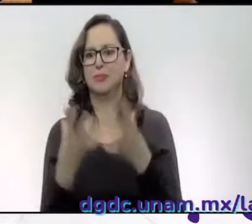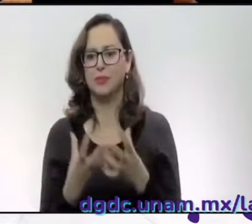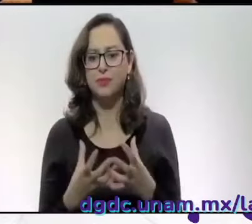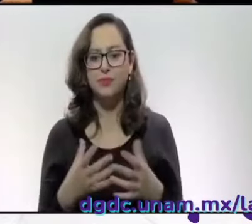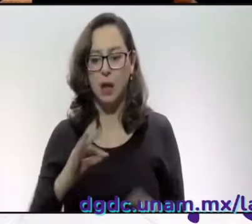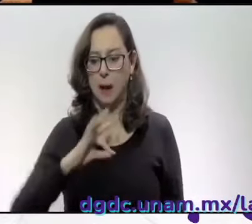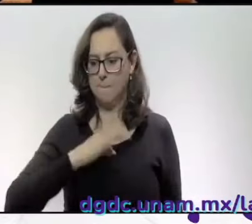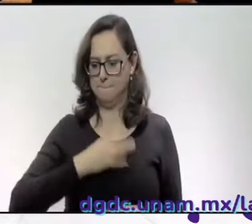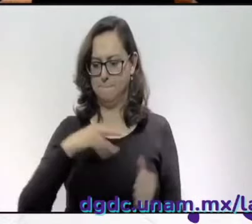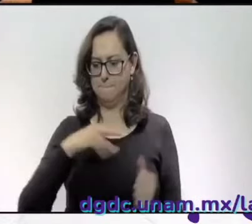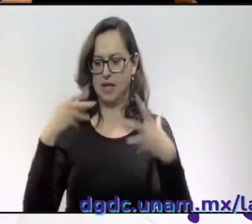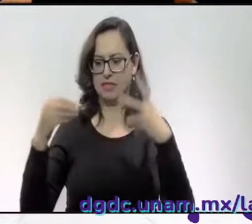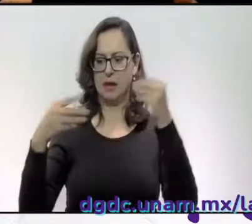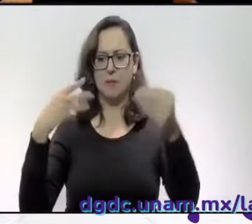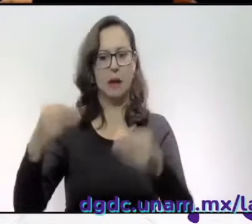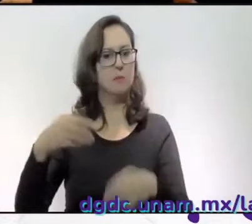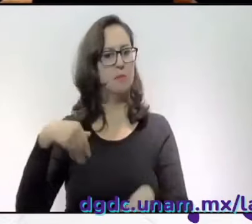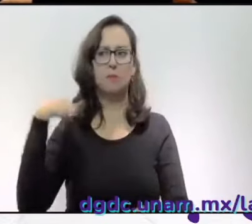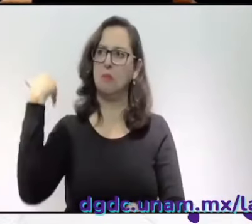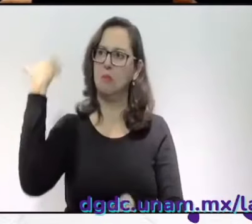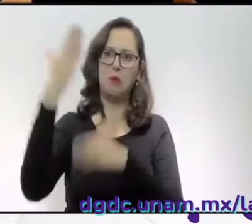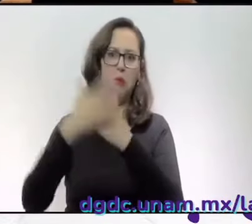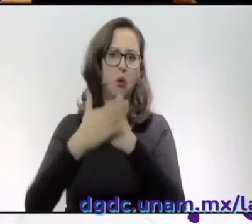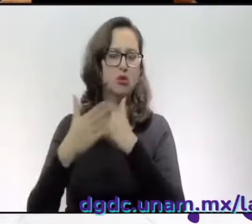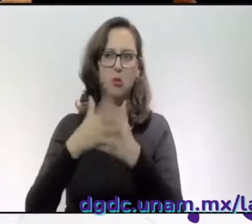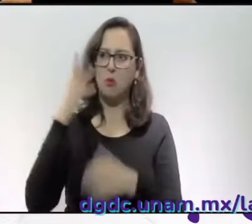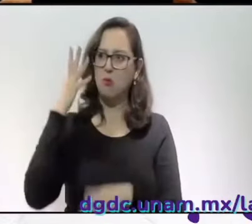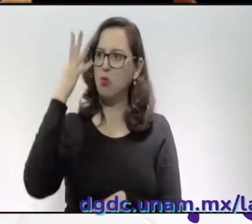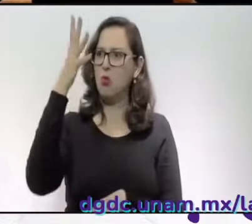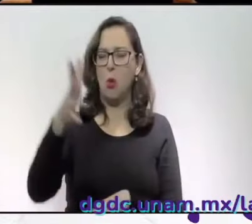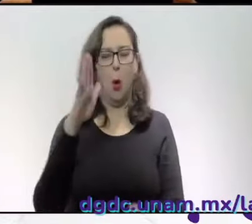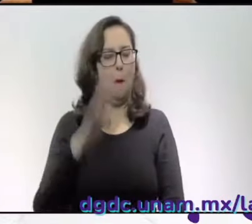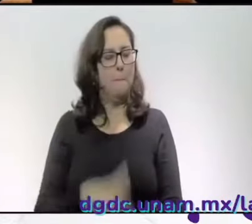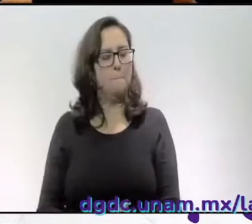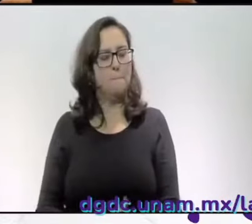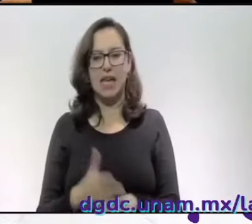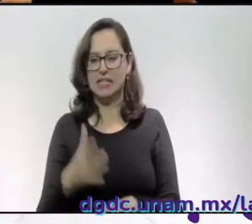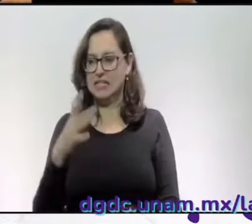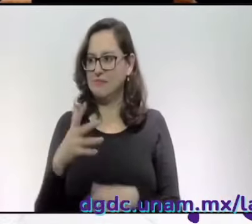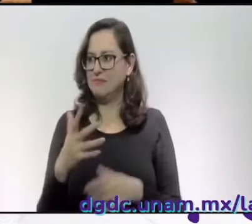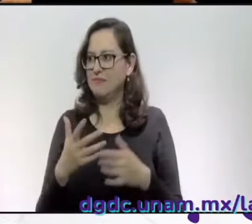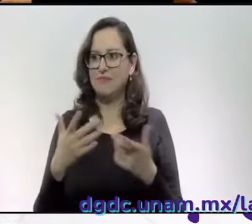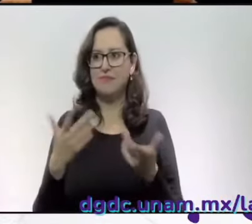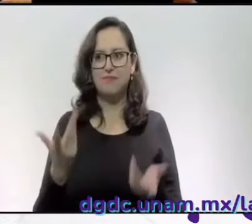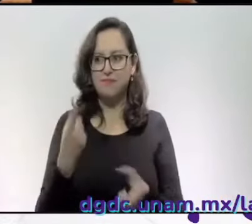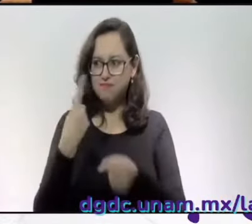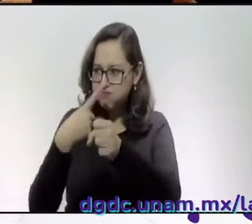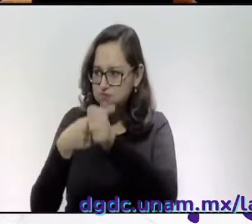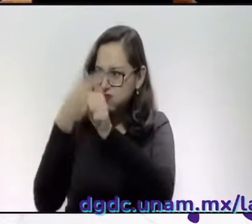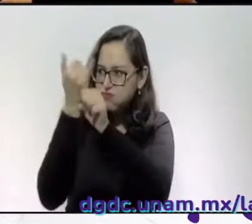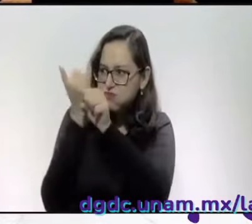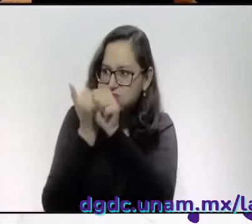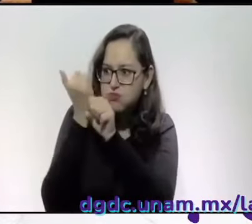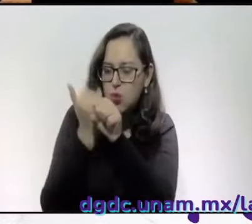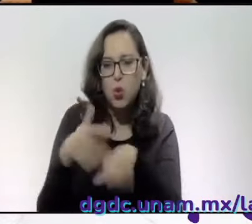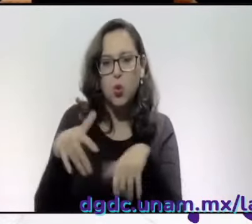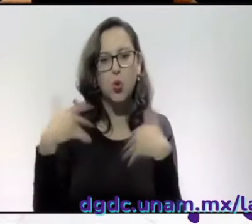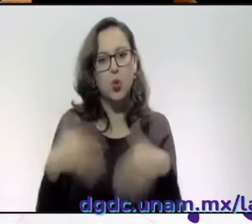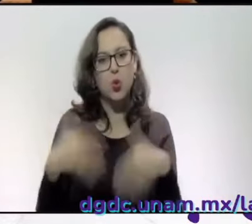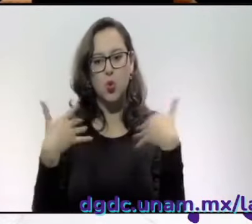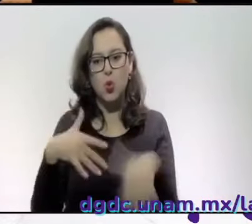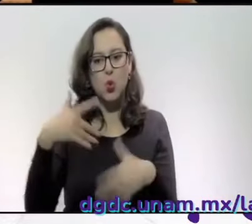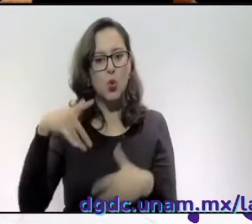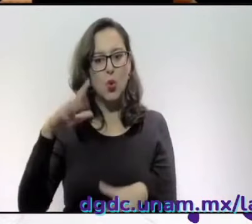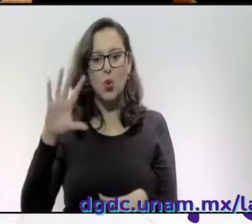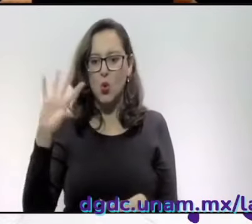tener un impacto muy fuerte en el estudio biológico, en el estudio de enfermedades más adelante, porque todas estas técnicas que se han